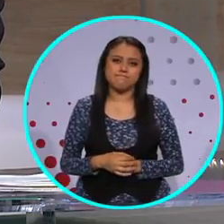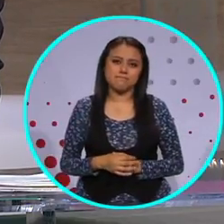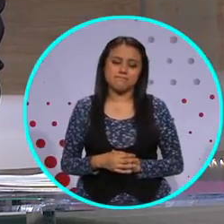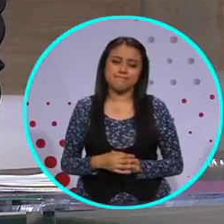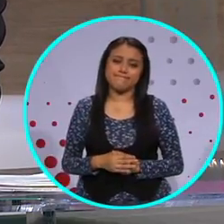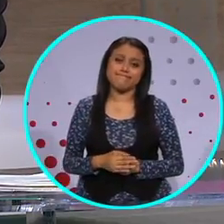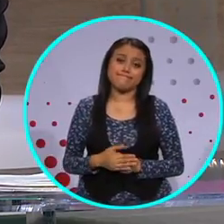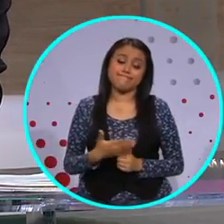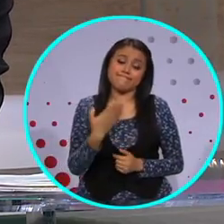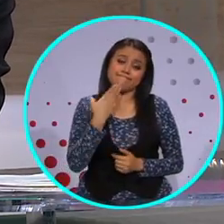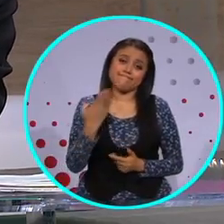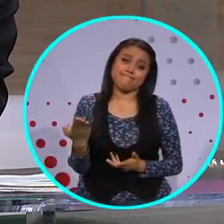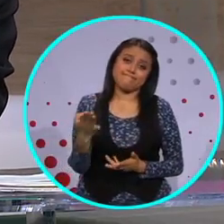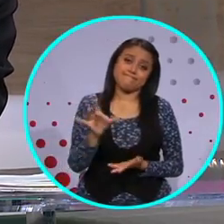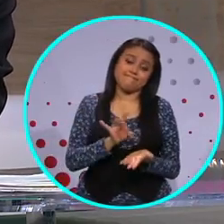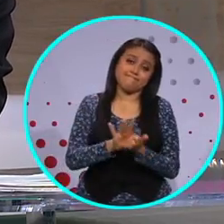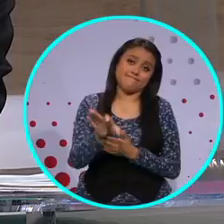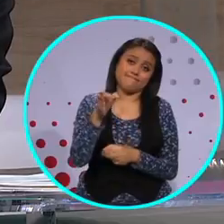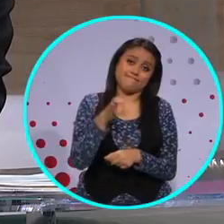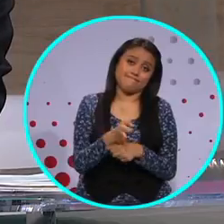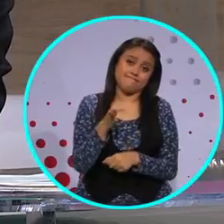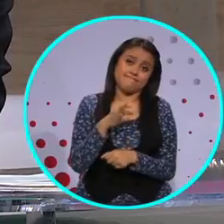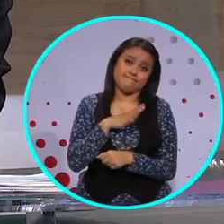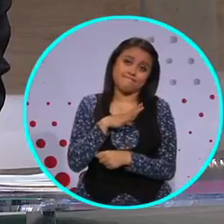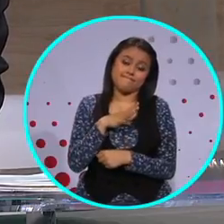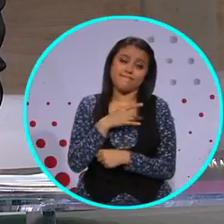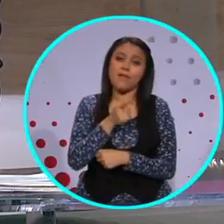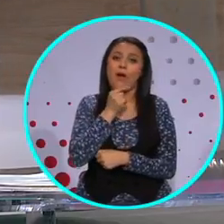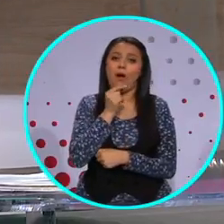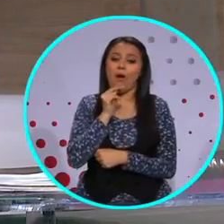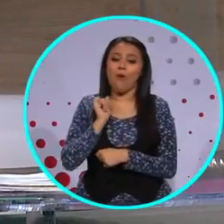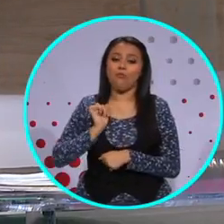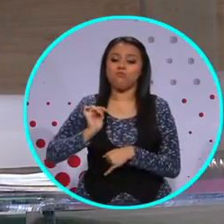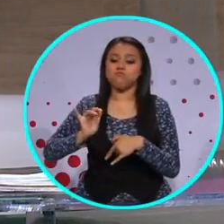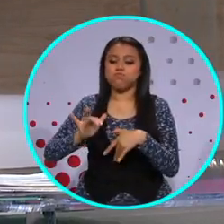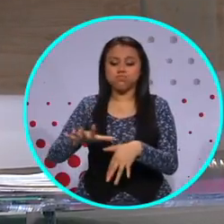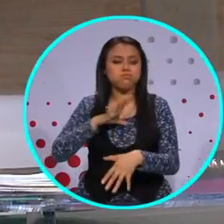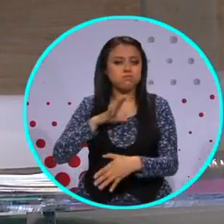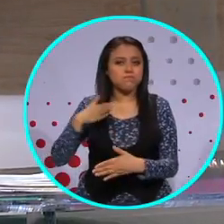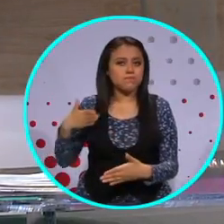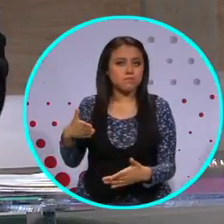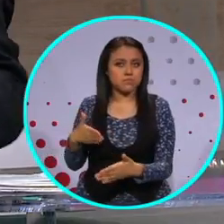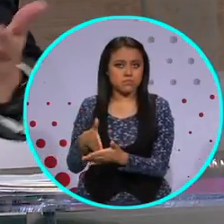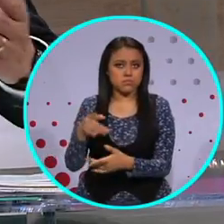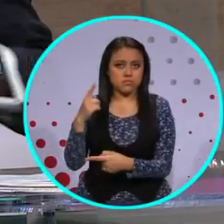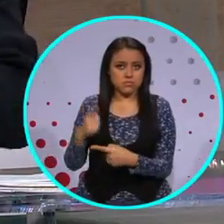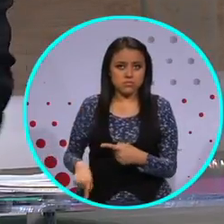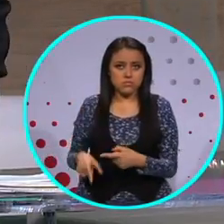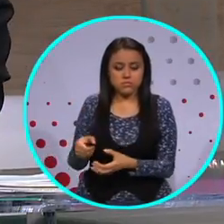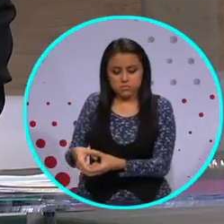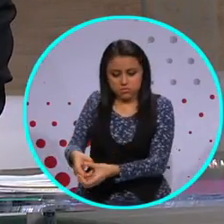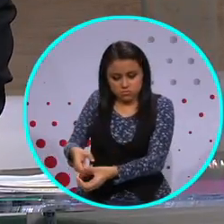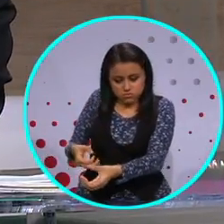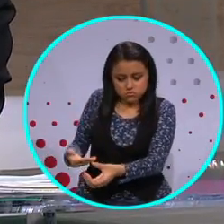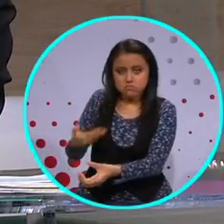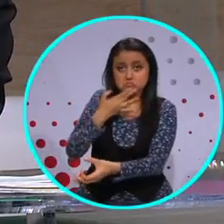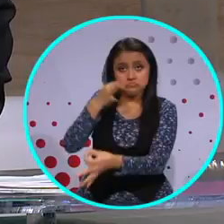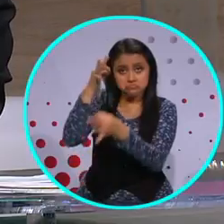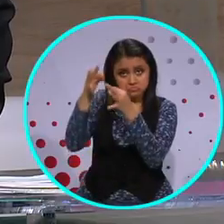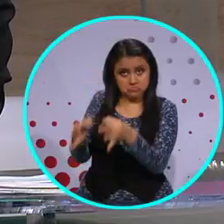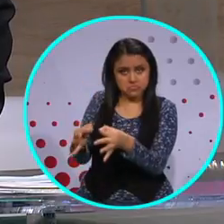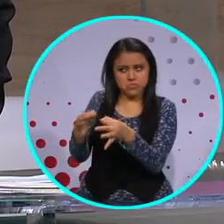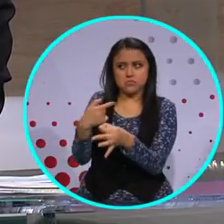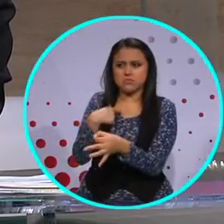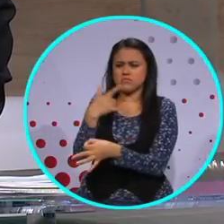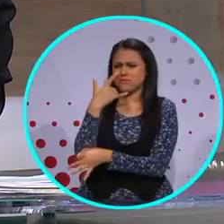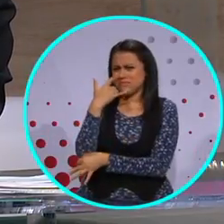bueno contestado están los ganaderos para que les absorben la zona y los dejen con un buen drenaje se me